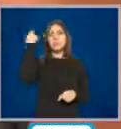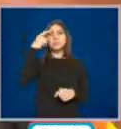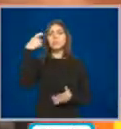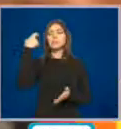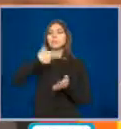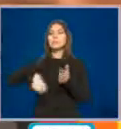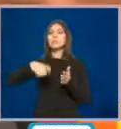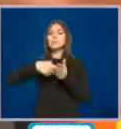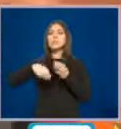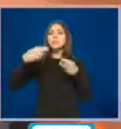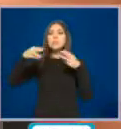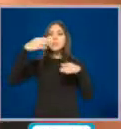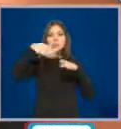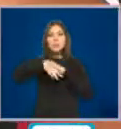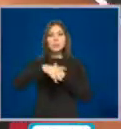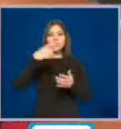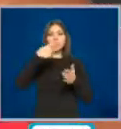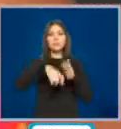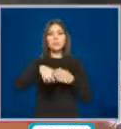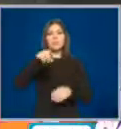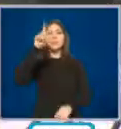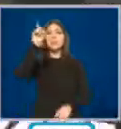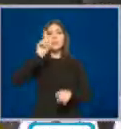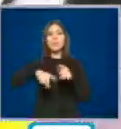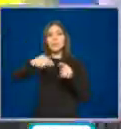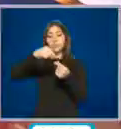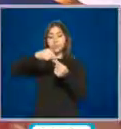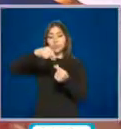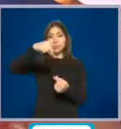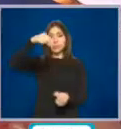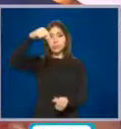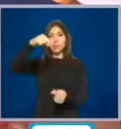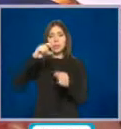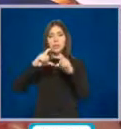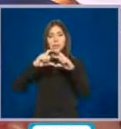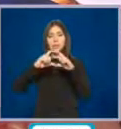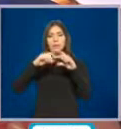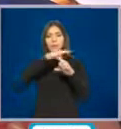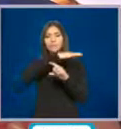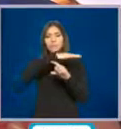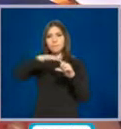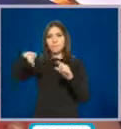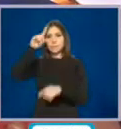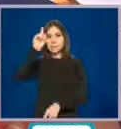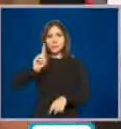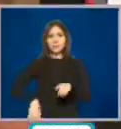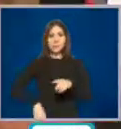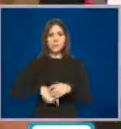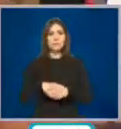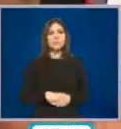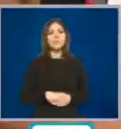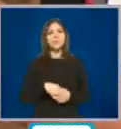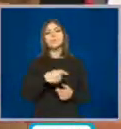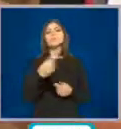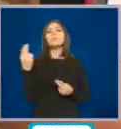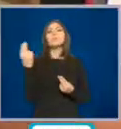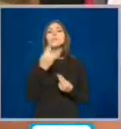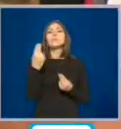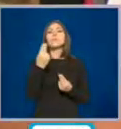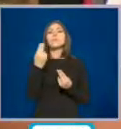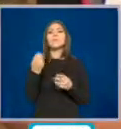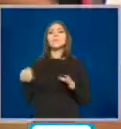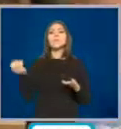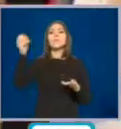que vamos a hacer va a ser quitarle la parte de abajo, el tallito, ¿ok? Ok. Vamos a necesitar blanquearlos. Si recordamos la técnica